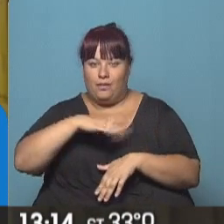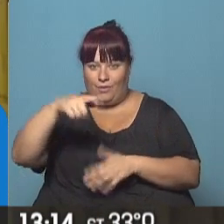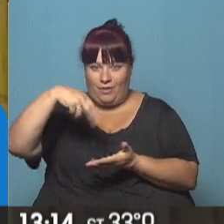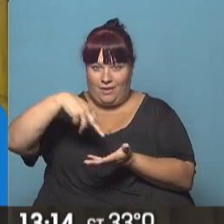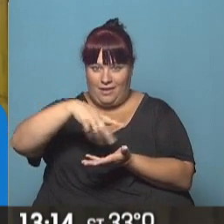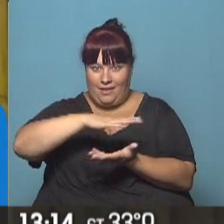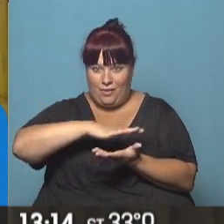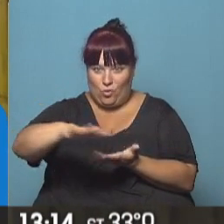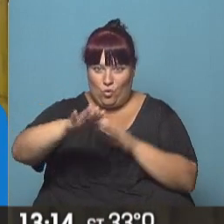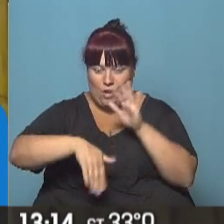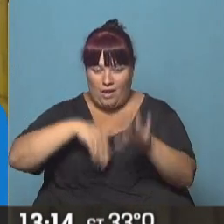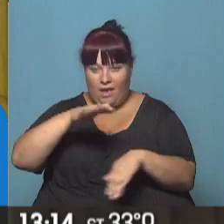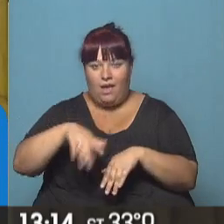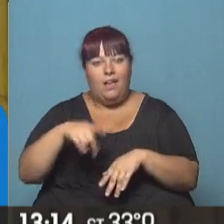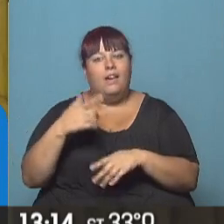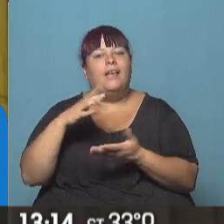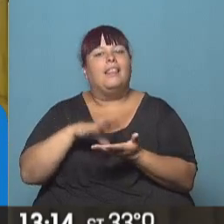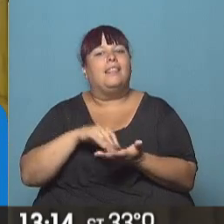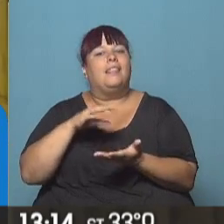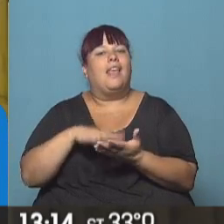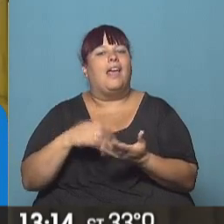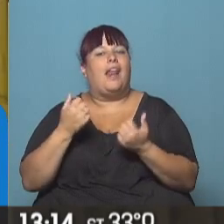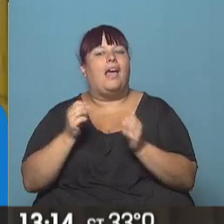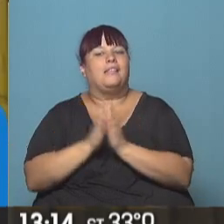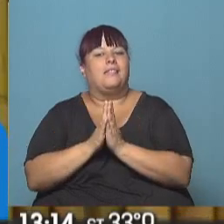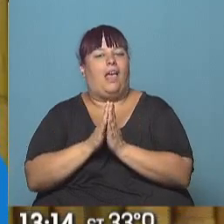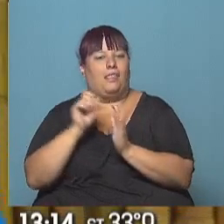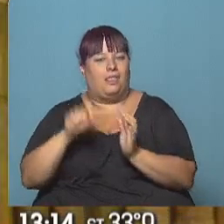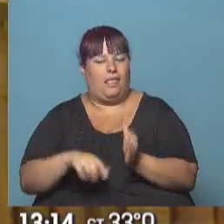el suelo que estás pisando es una tierra santa.